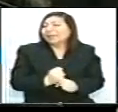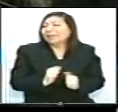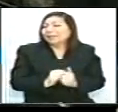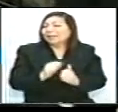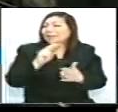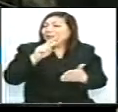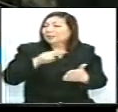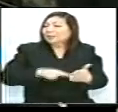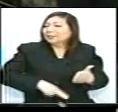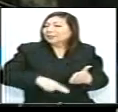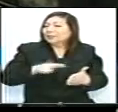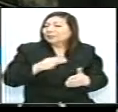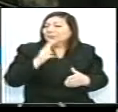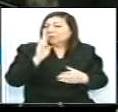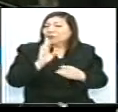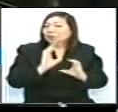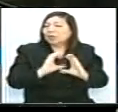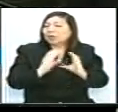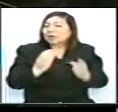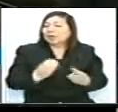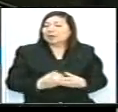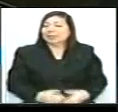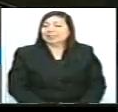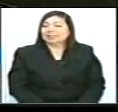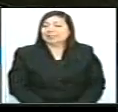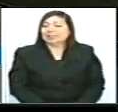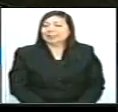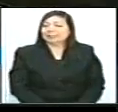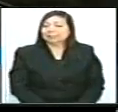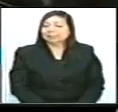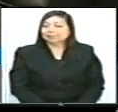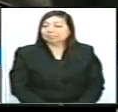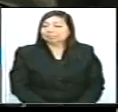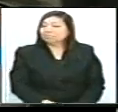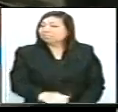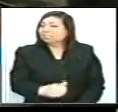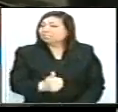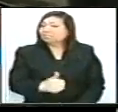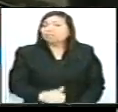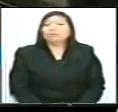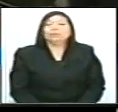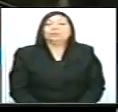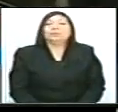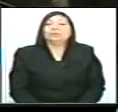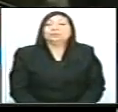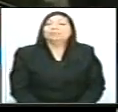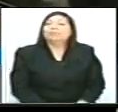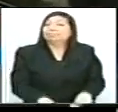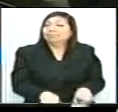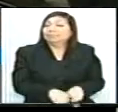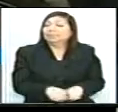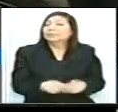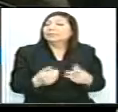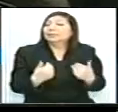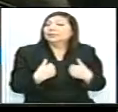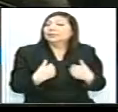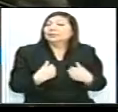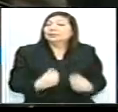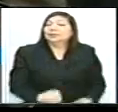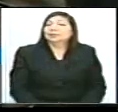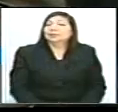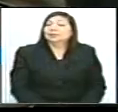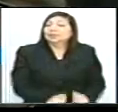que revisarse a nivel de Congreso. De otro lado, también tenemos